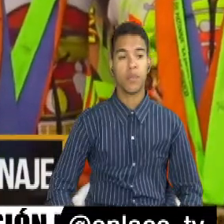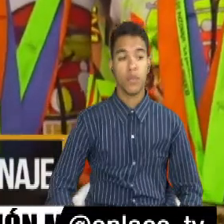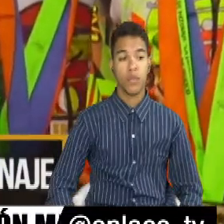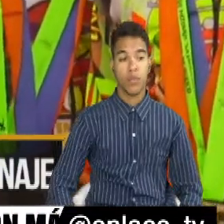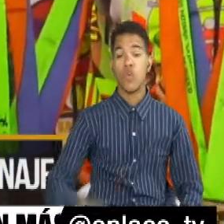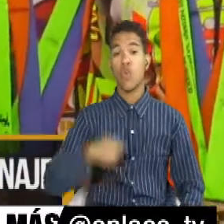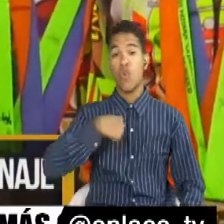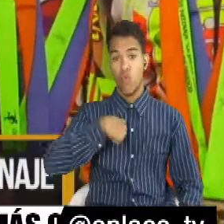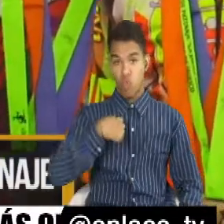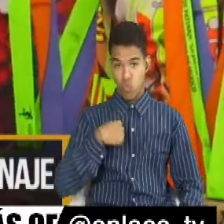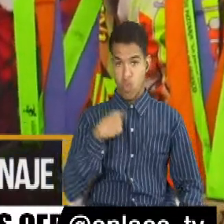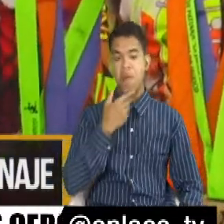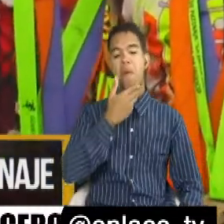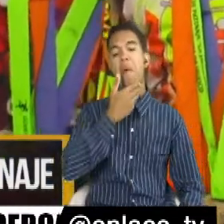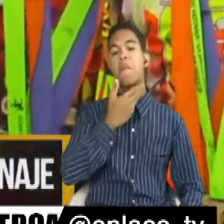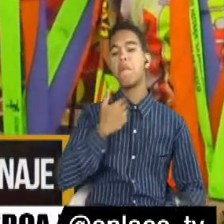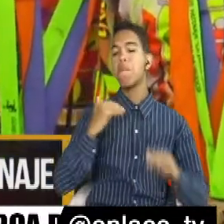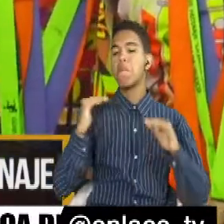Mejores,